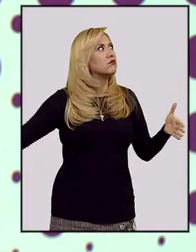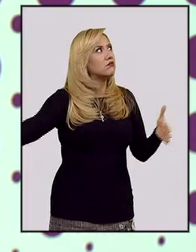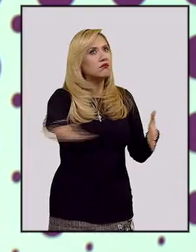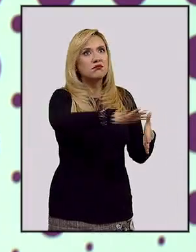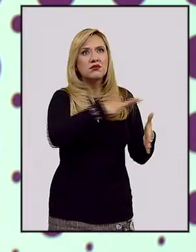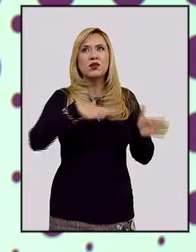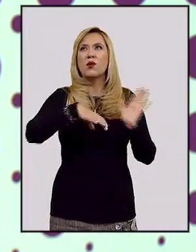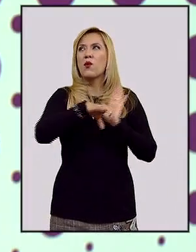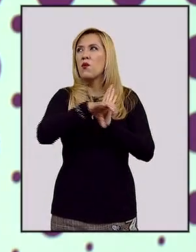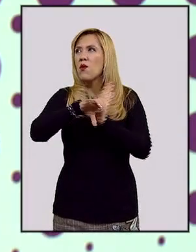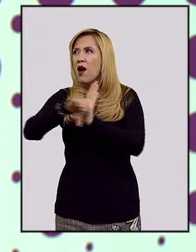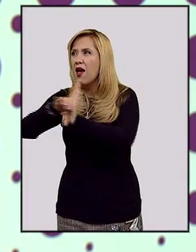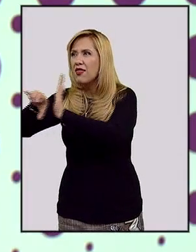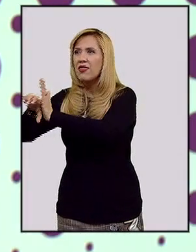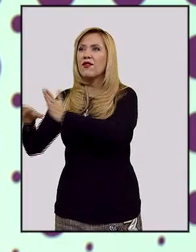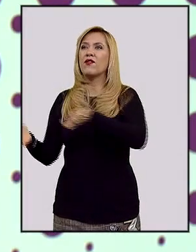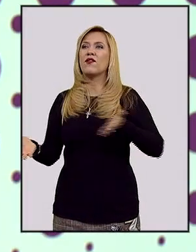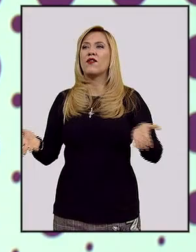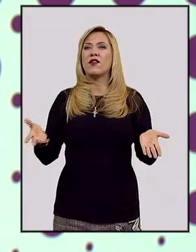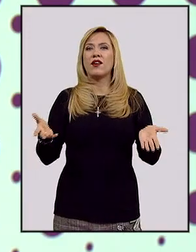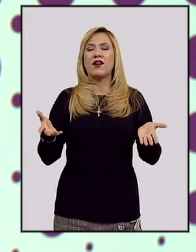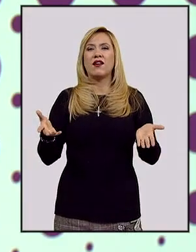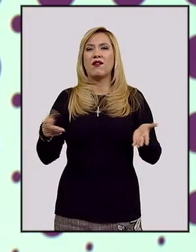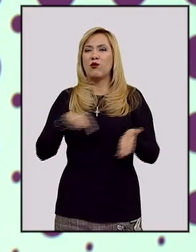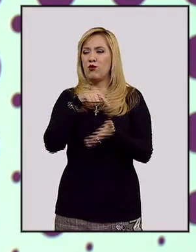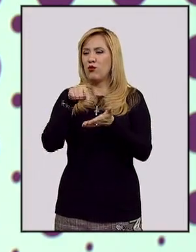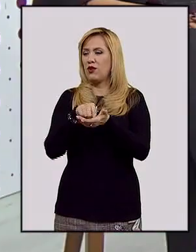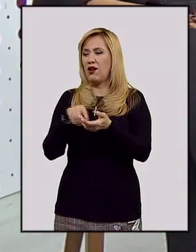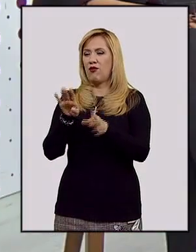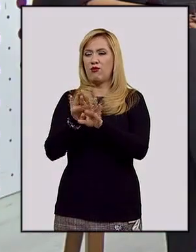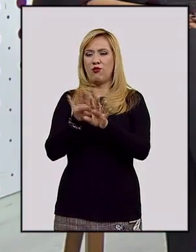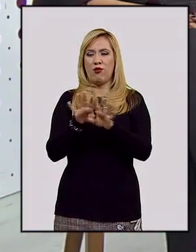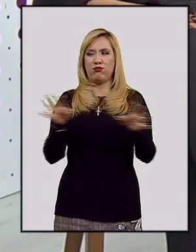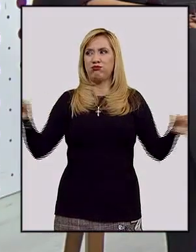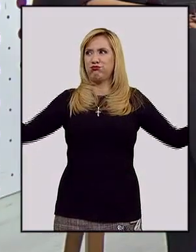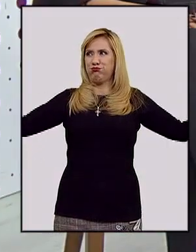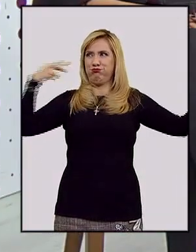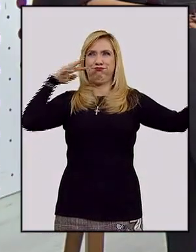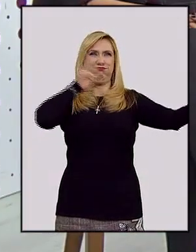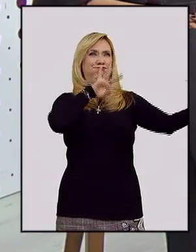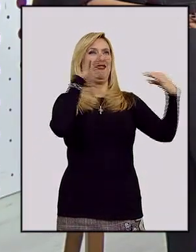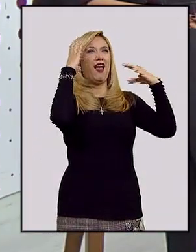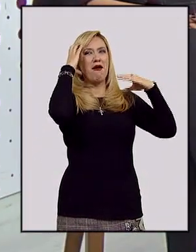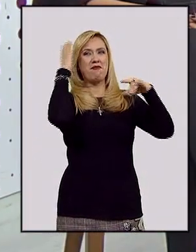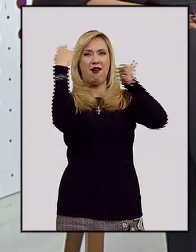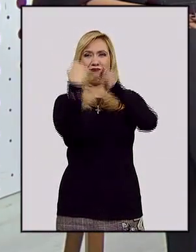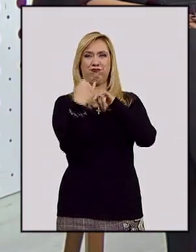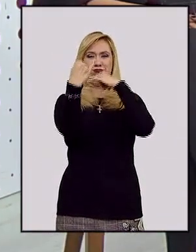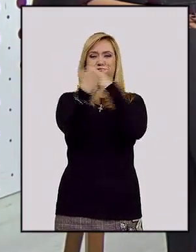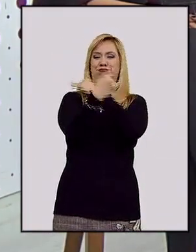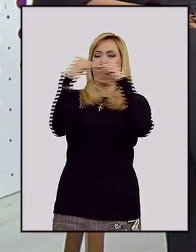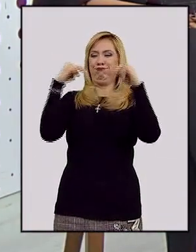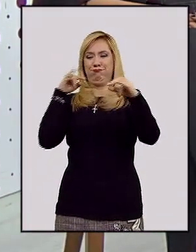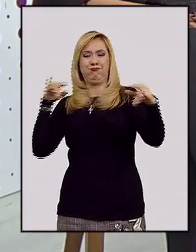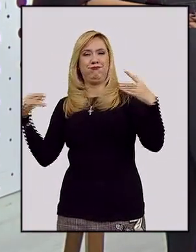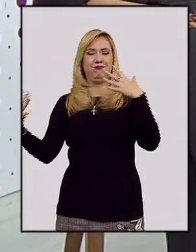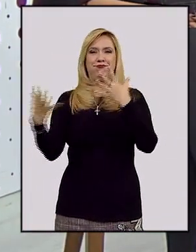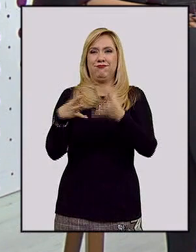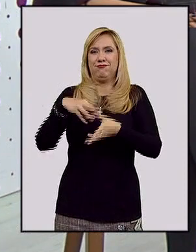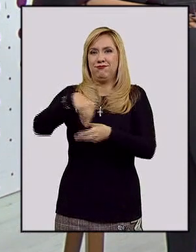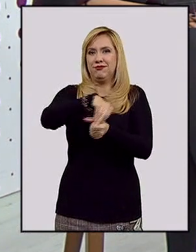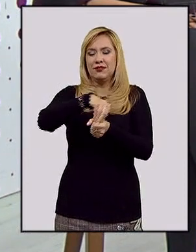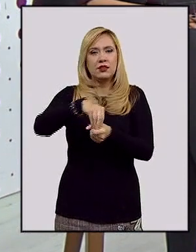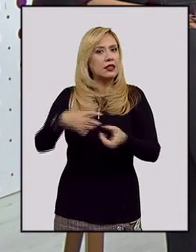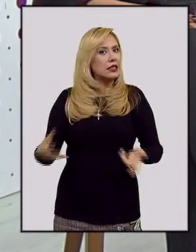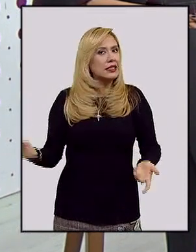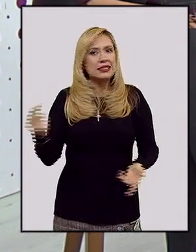los cuartos, digamos, o sea, es una cuestión, digamos, de cambiar de paradigma de manera absoluta desde la raíz,